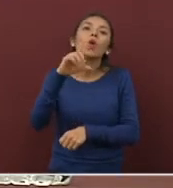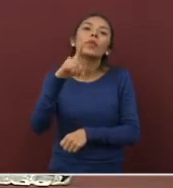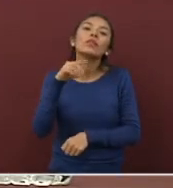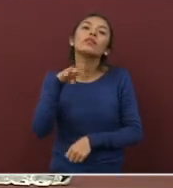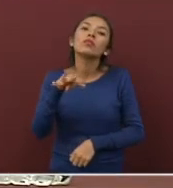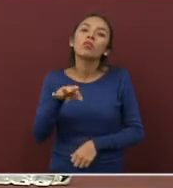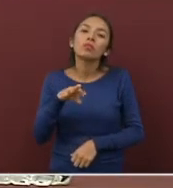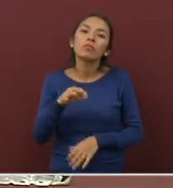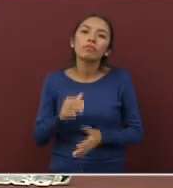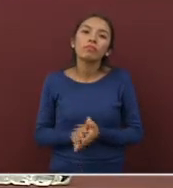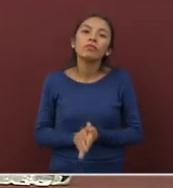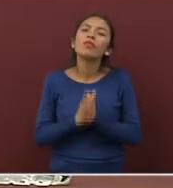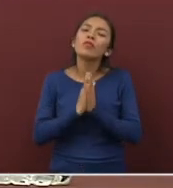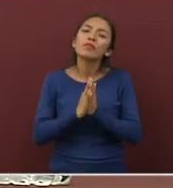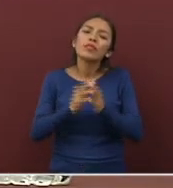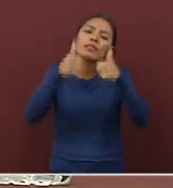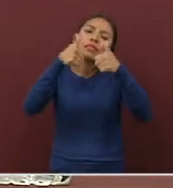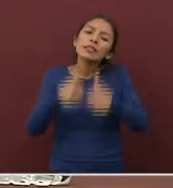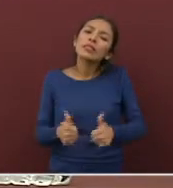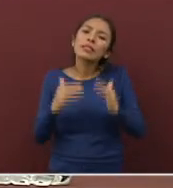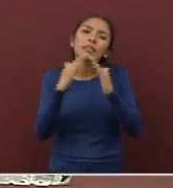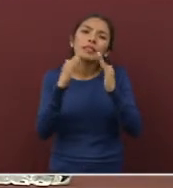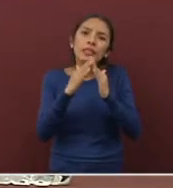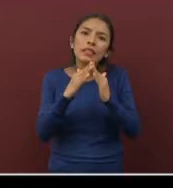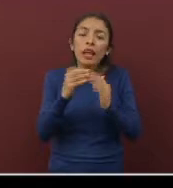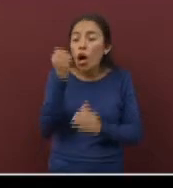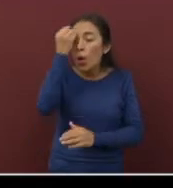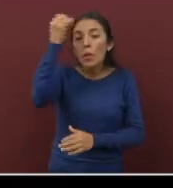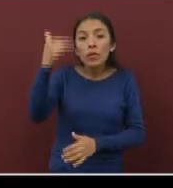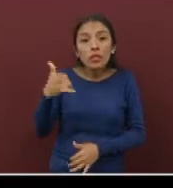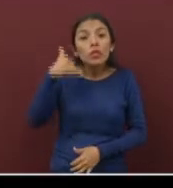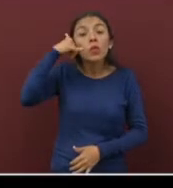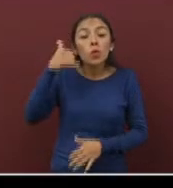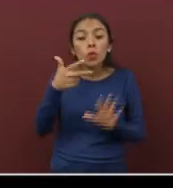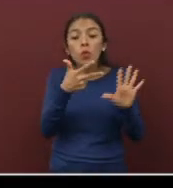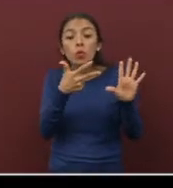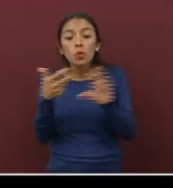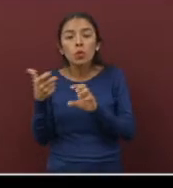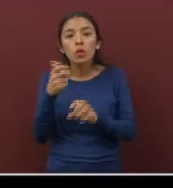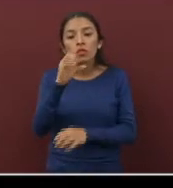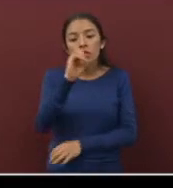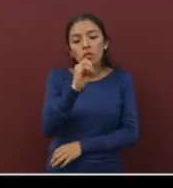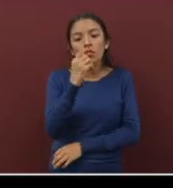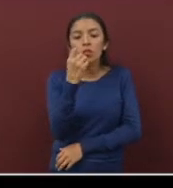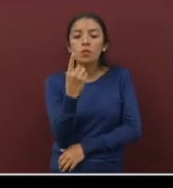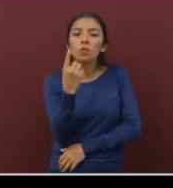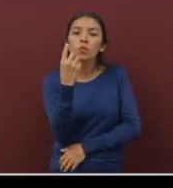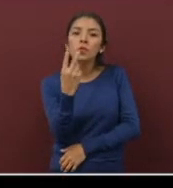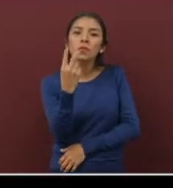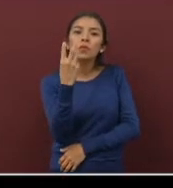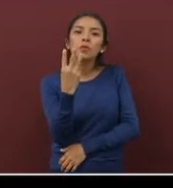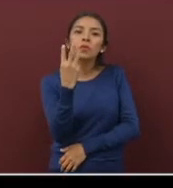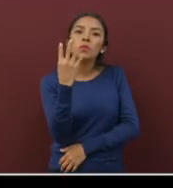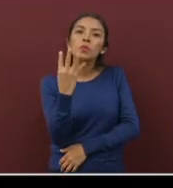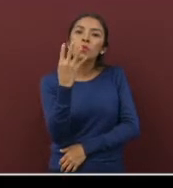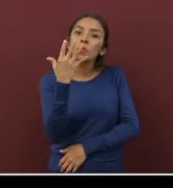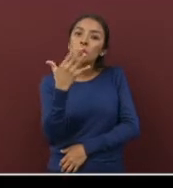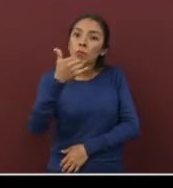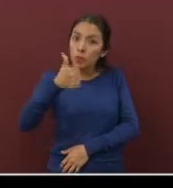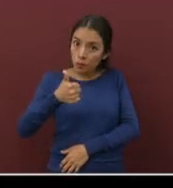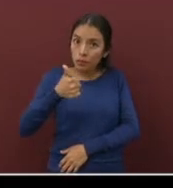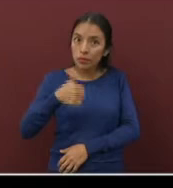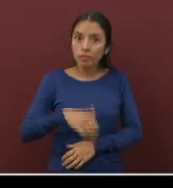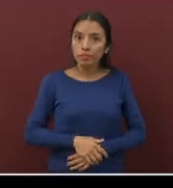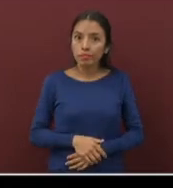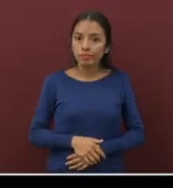y no no olviden el número de atención el 800 0 1 2 3 4 5 6